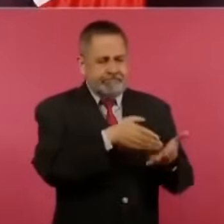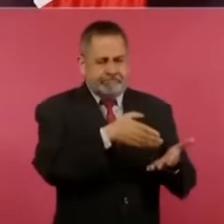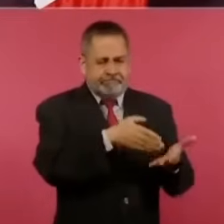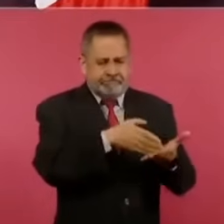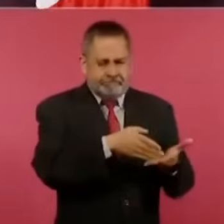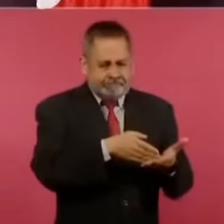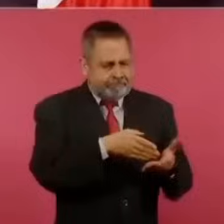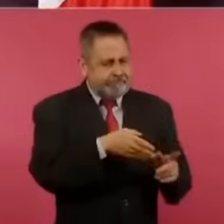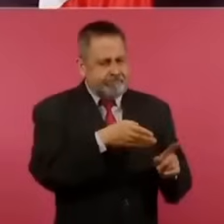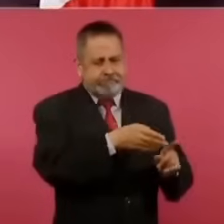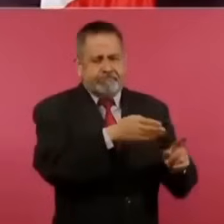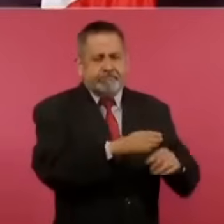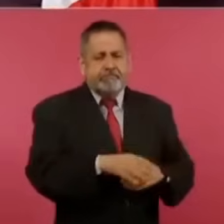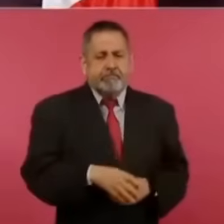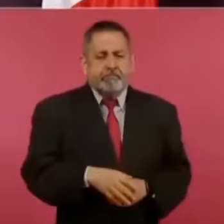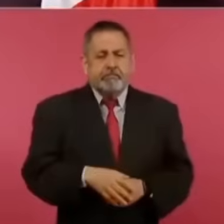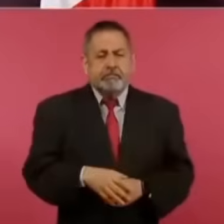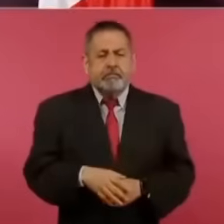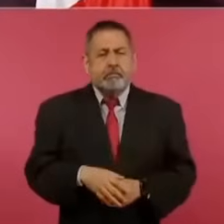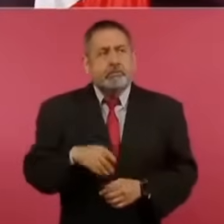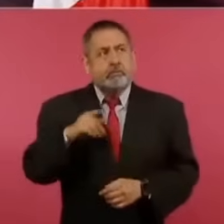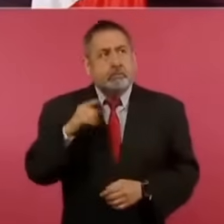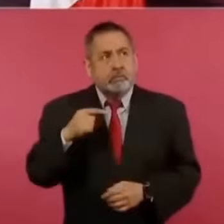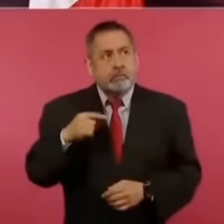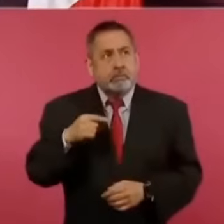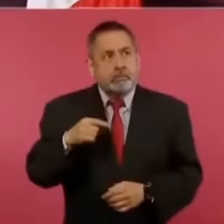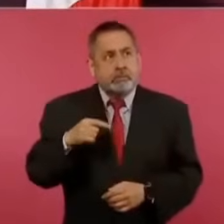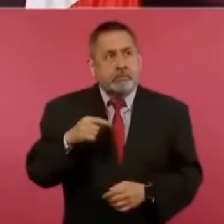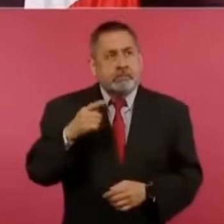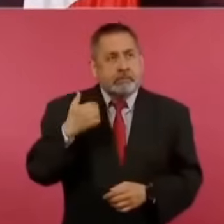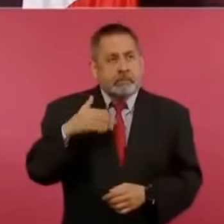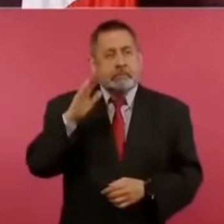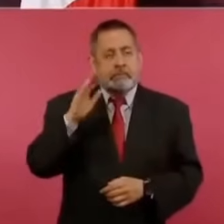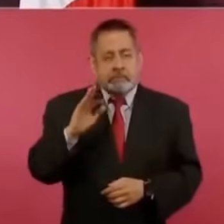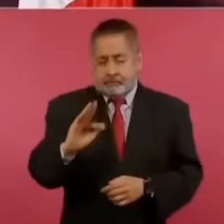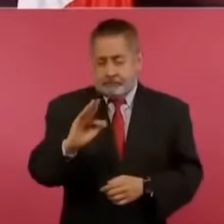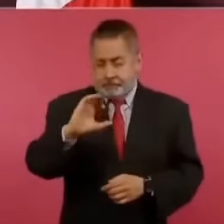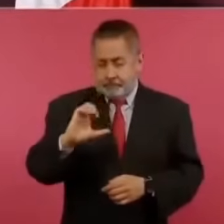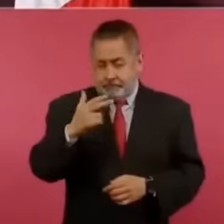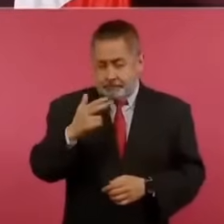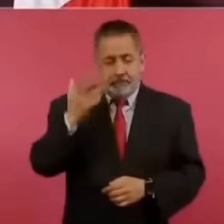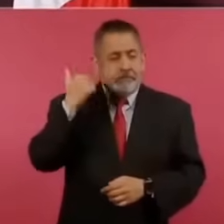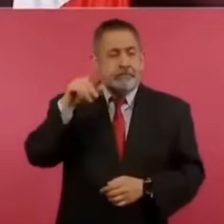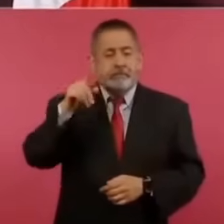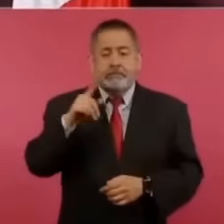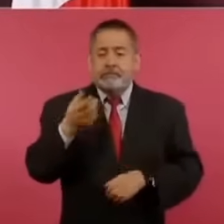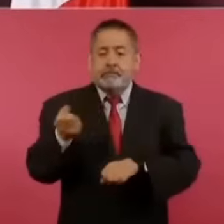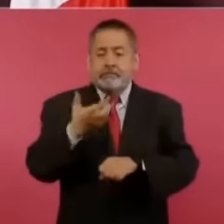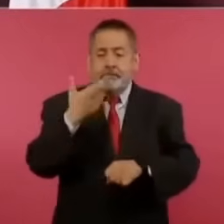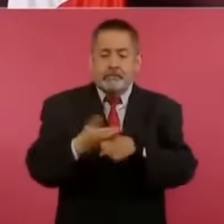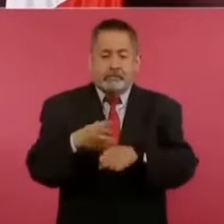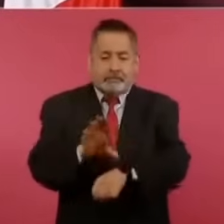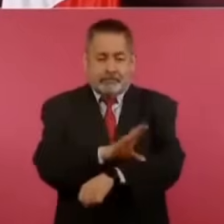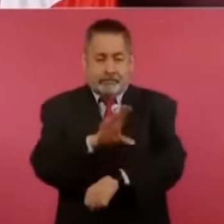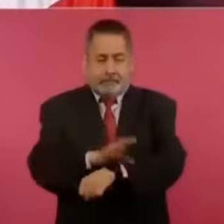Desde que estaba en la Secretaría de Energía,